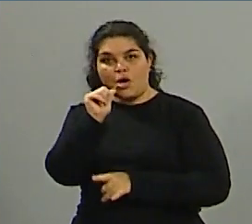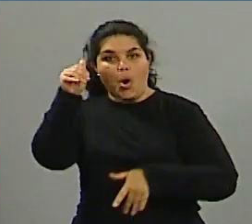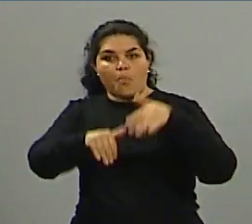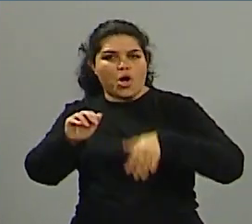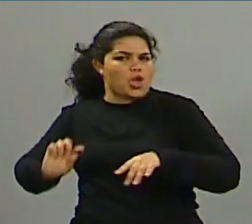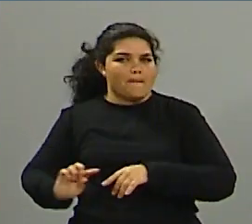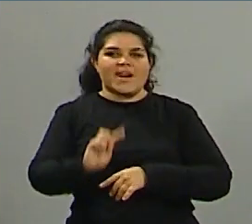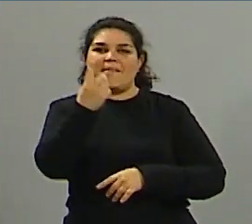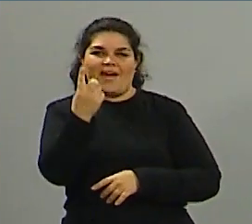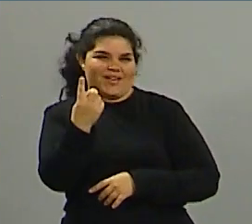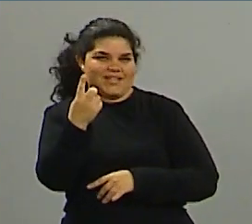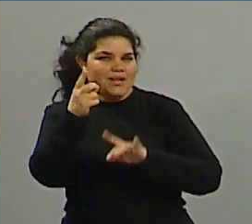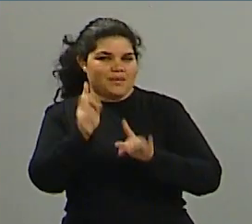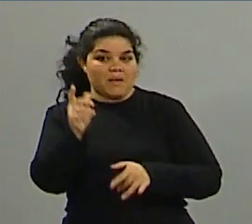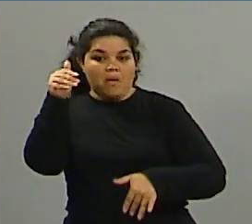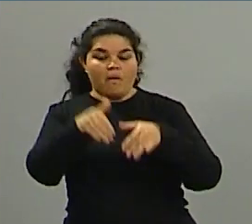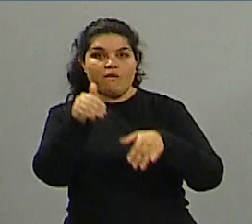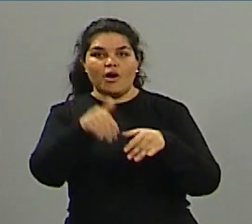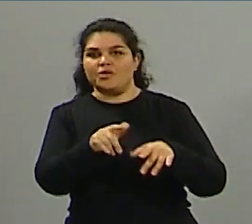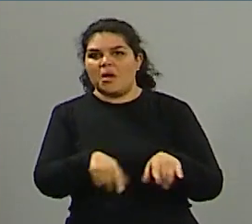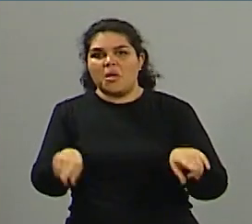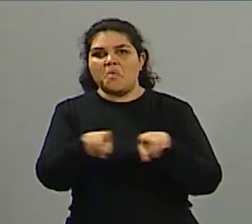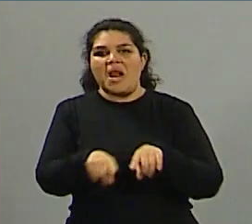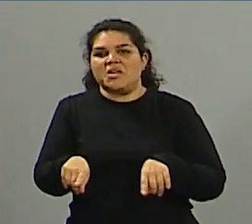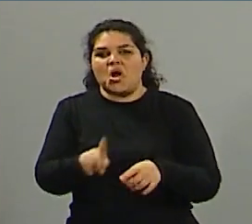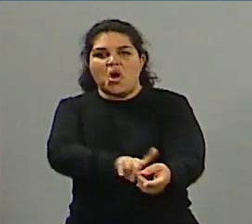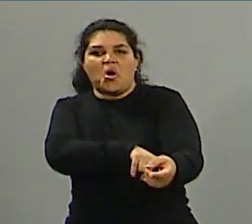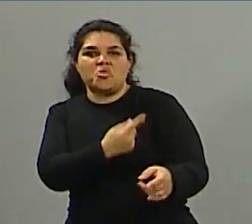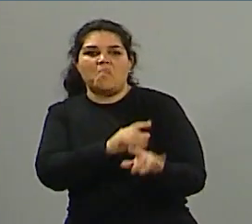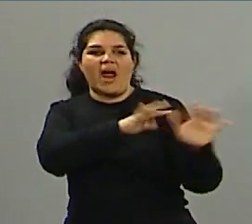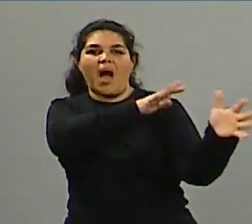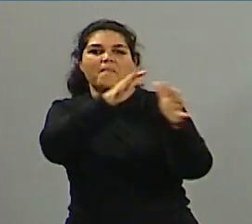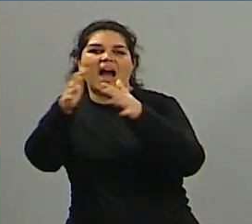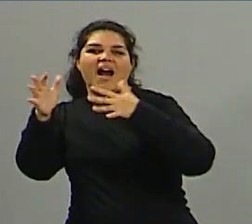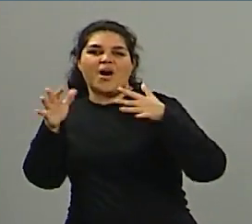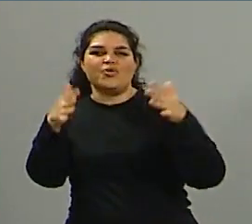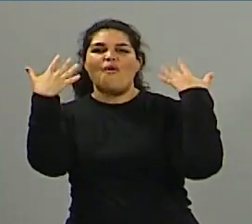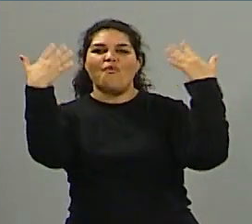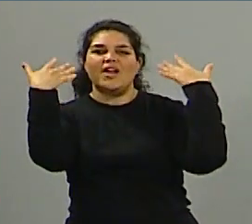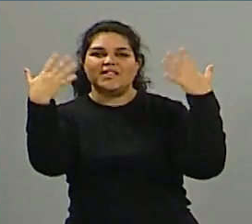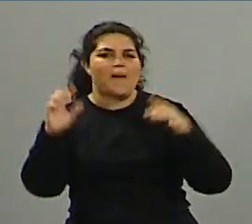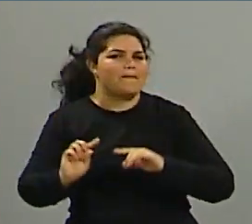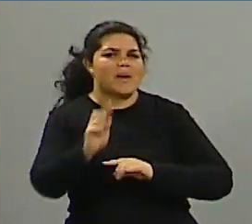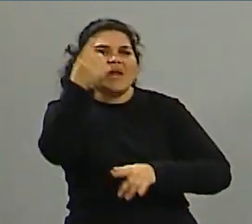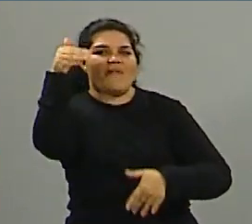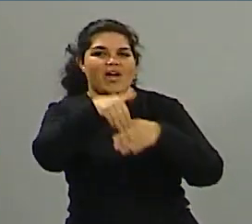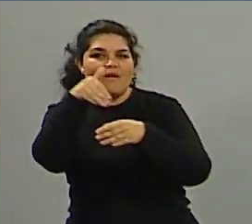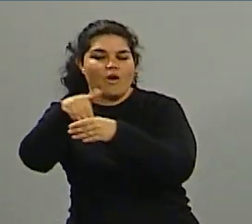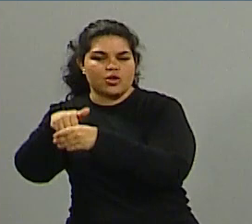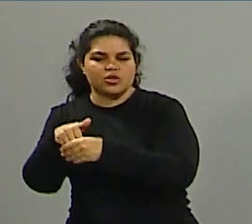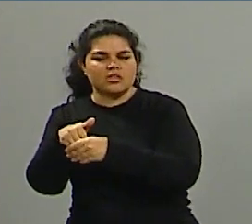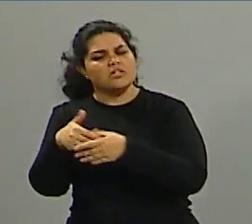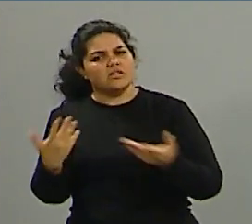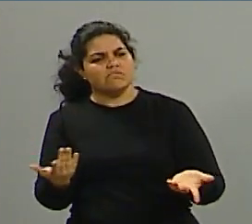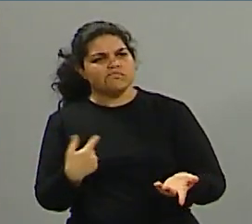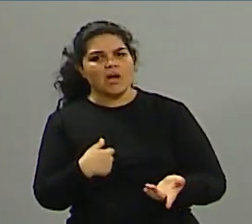el típico ritual, ¿no? El aplauso, y entonces uno iba y trataba de tener algún diálogo con esa persona. Ellos te decían que de pronto les surgió ese interés,